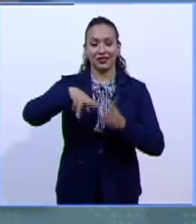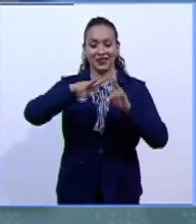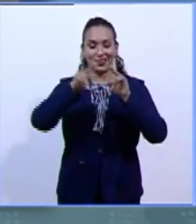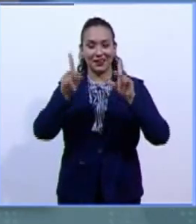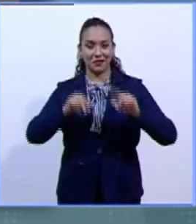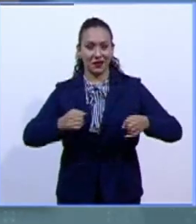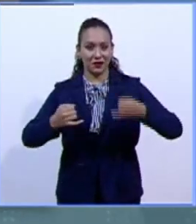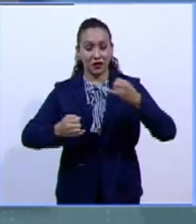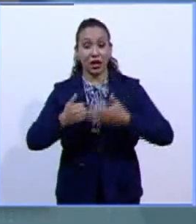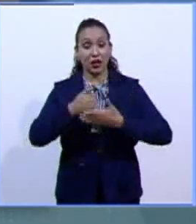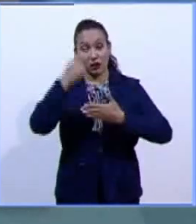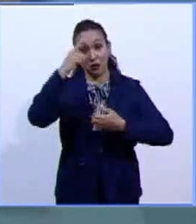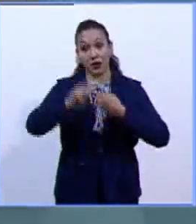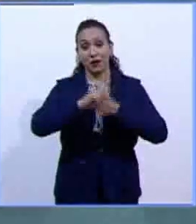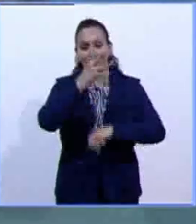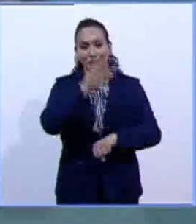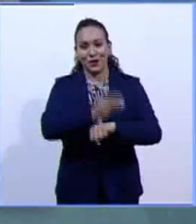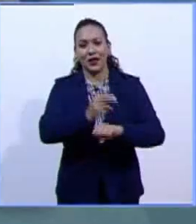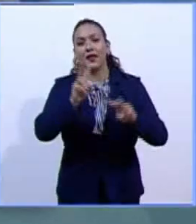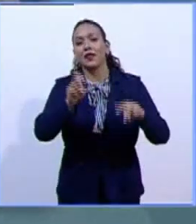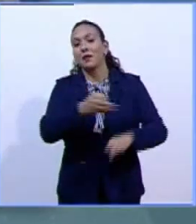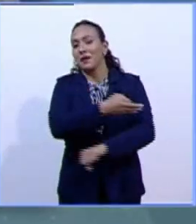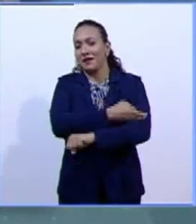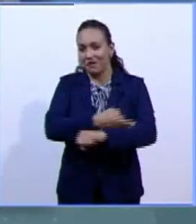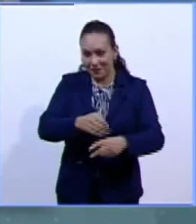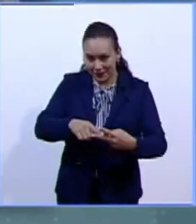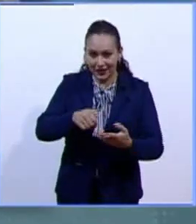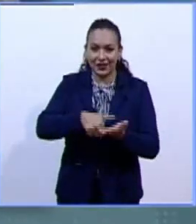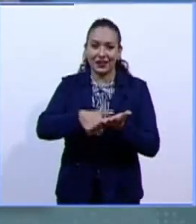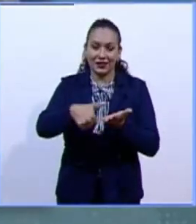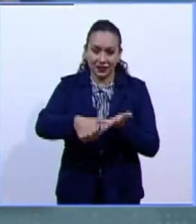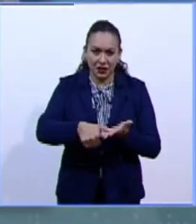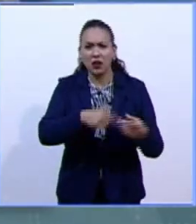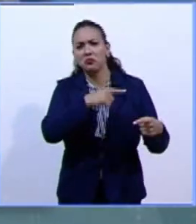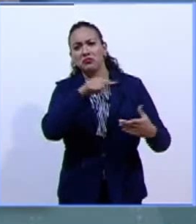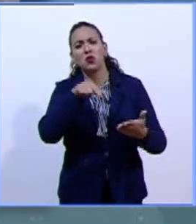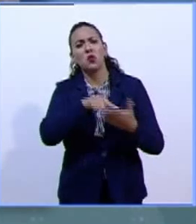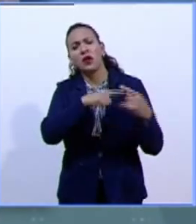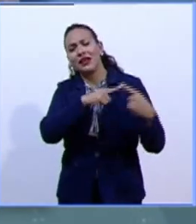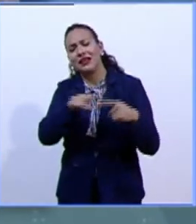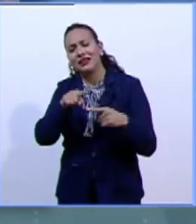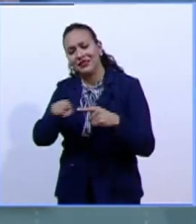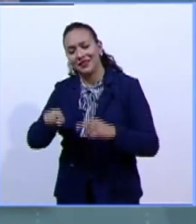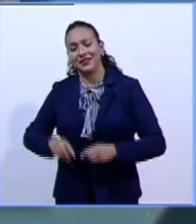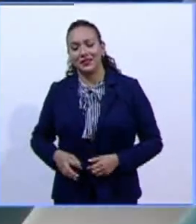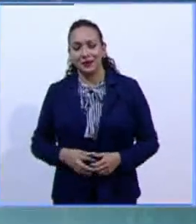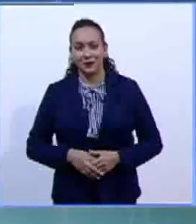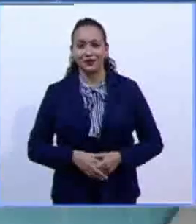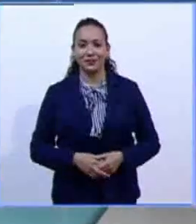propiciar la solución de conflictos en materia familiar y civil en distintas comunidades del Estado.